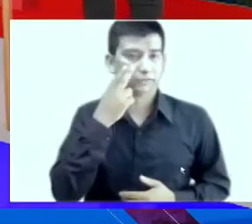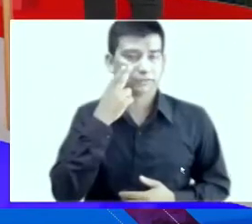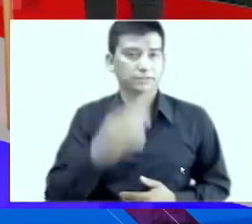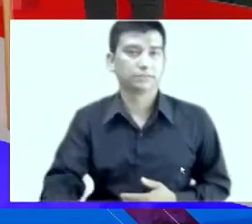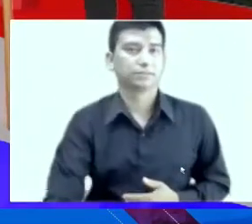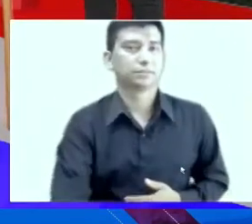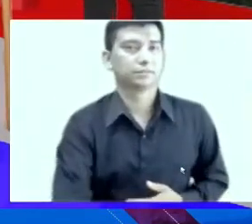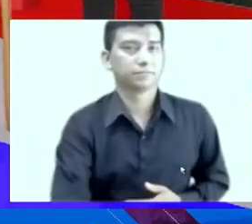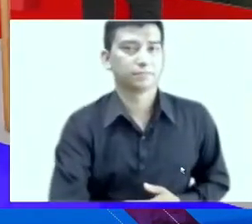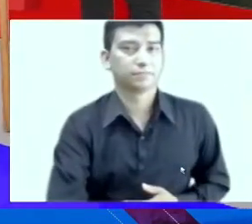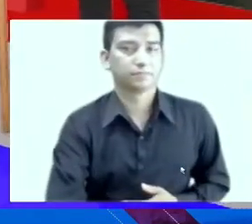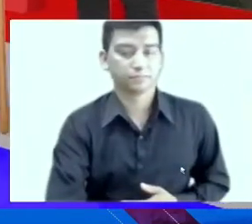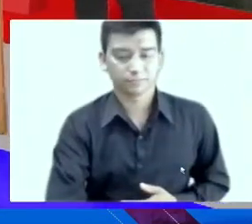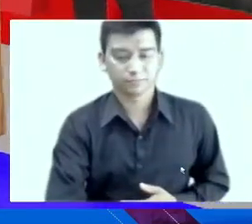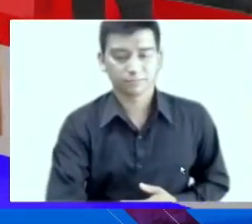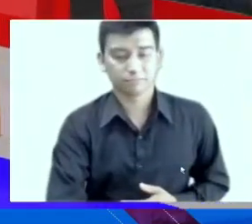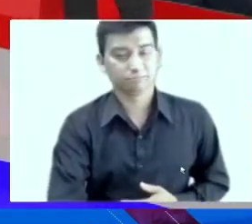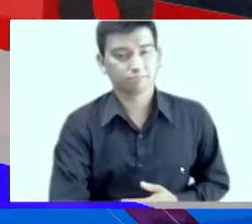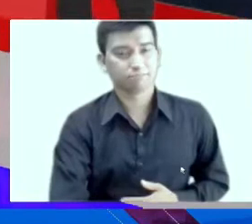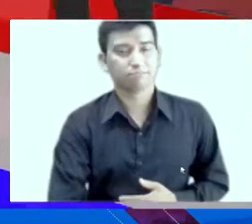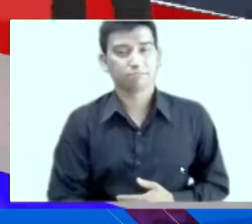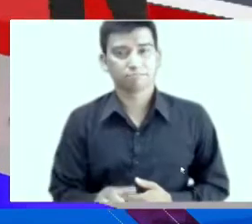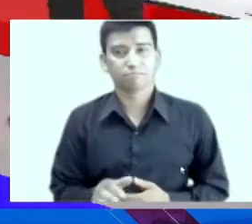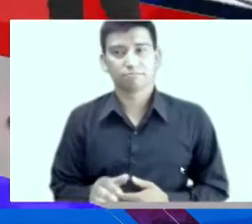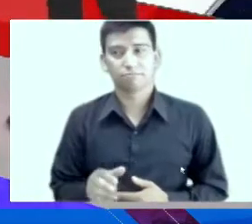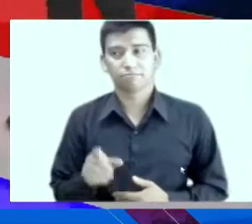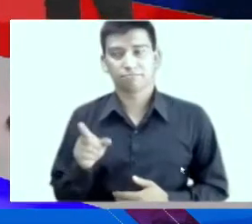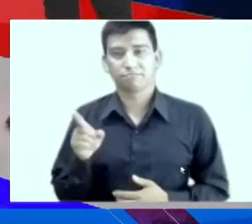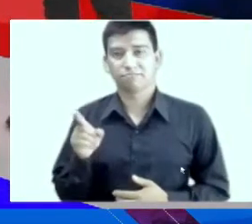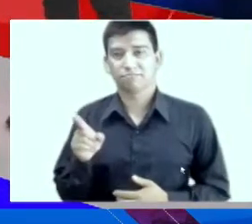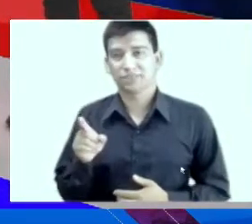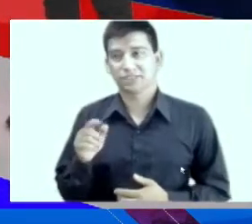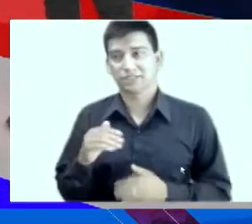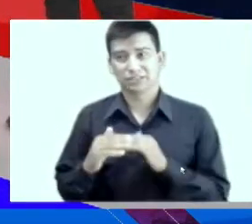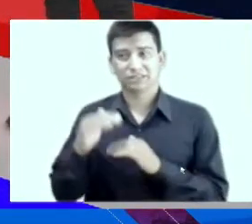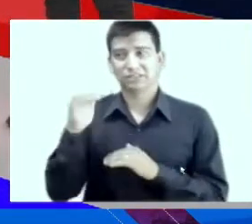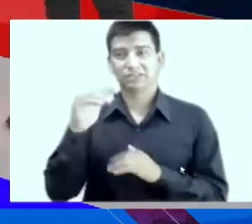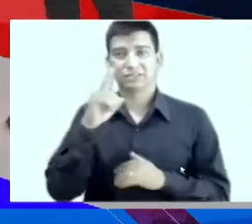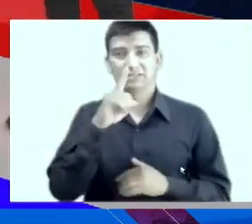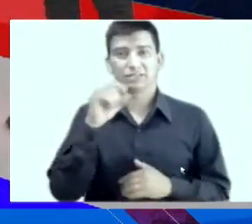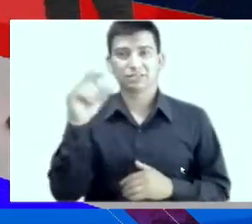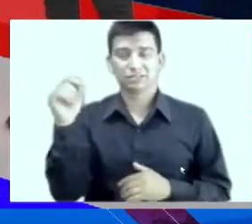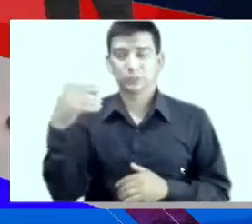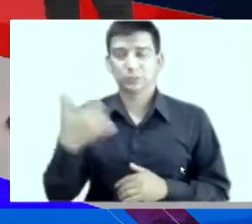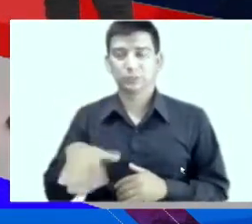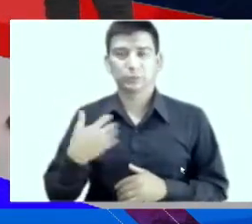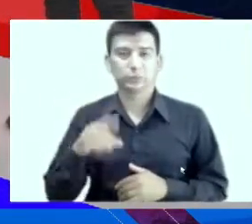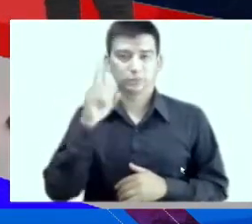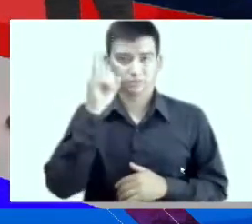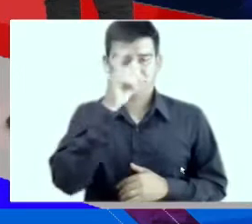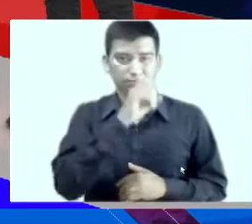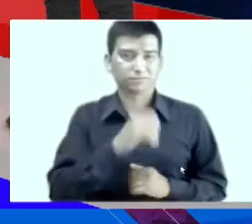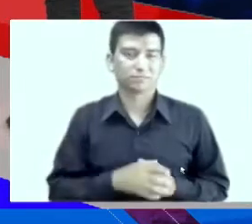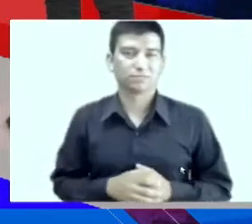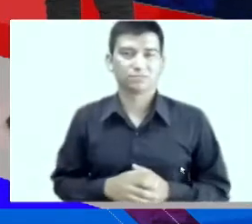un barril de petróleo más o menos a $80 por barril, pero si el barril llega a $100, por supuesto que el impacto será mayor. Una Una locura.